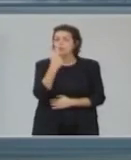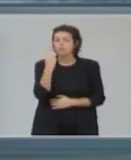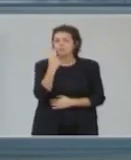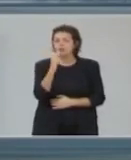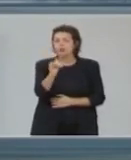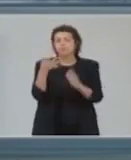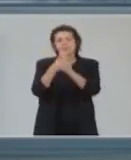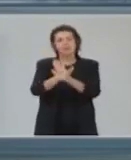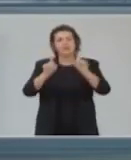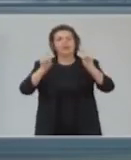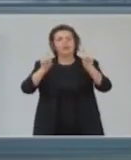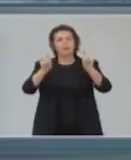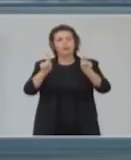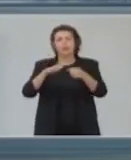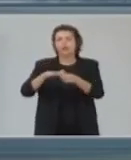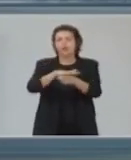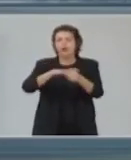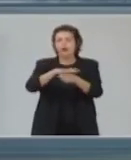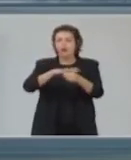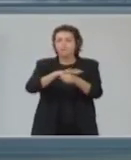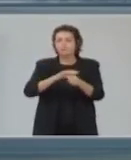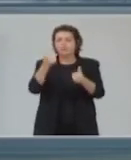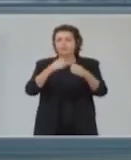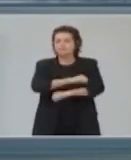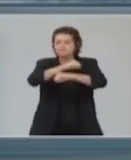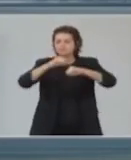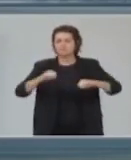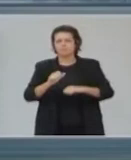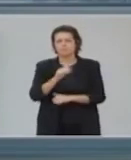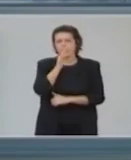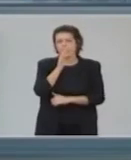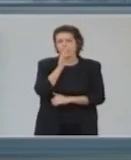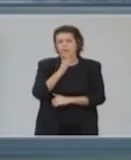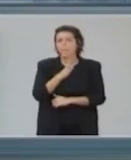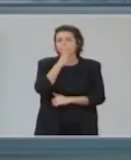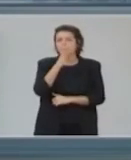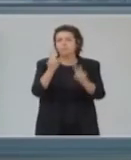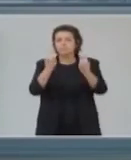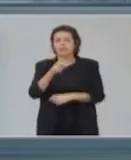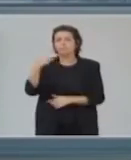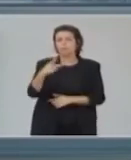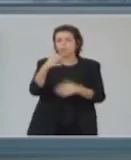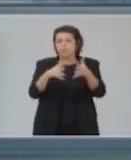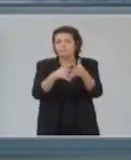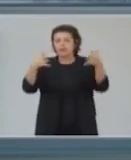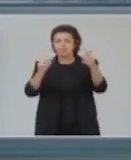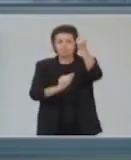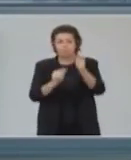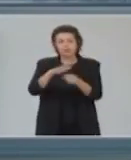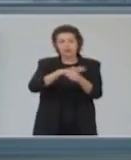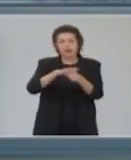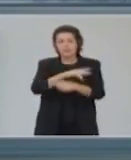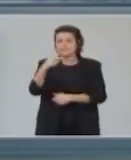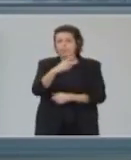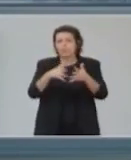la educación es uno de los ámbitos que sale más reforzado con el segundo mayor incremento de todas las áreas,